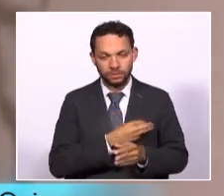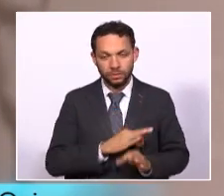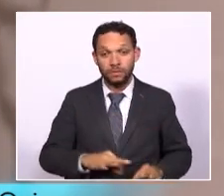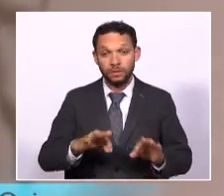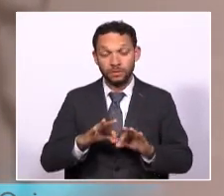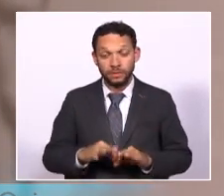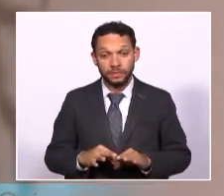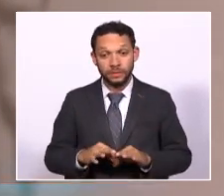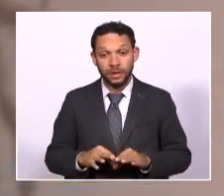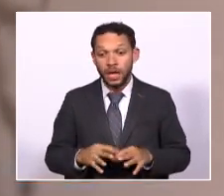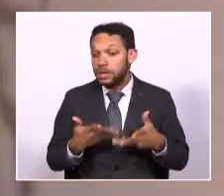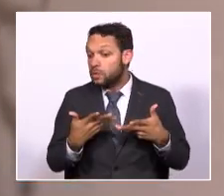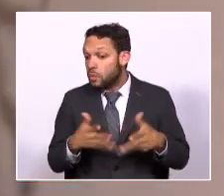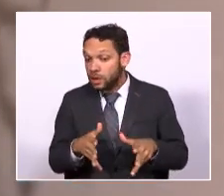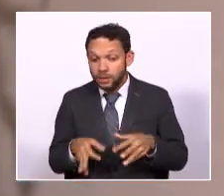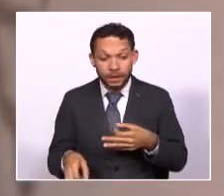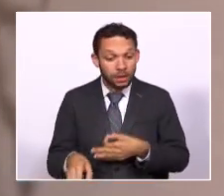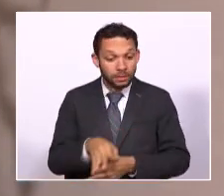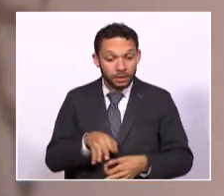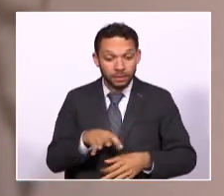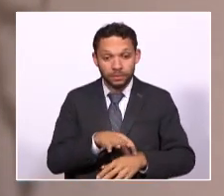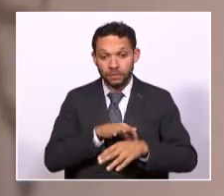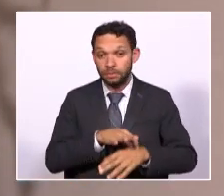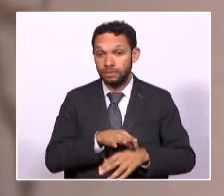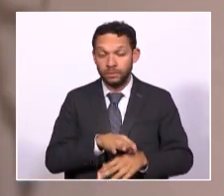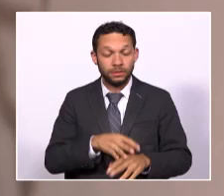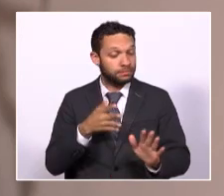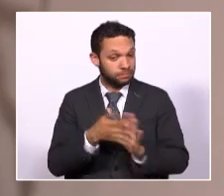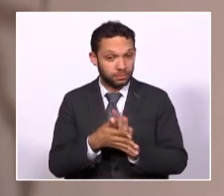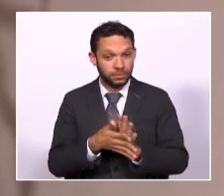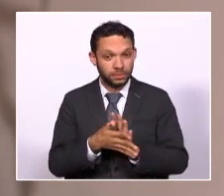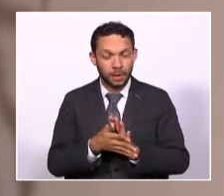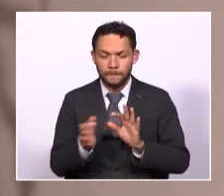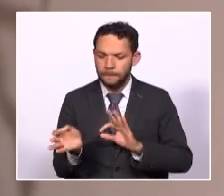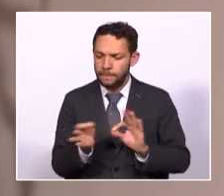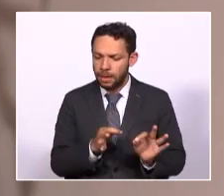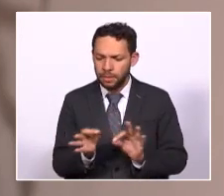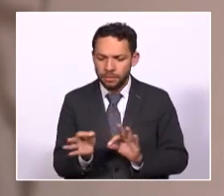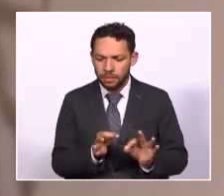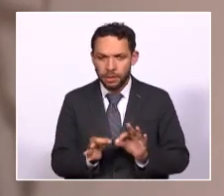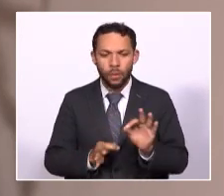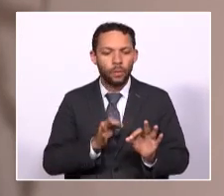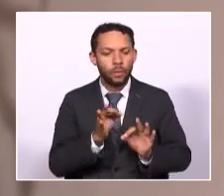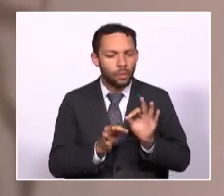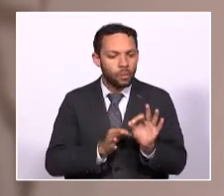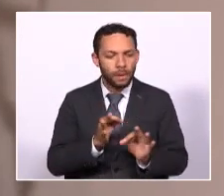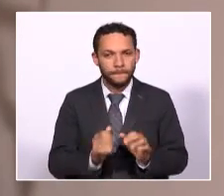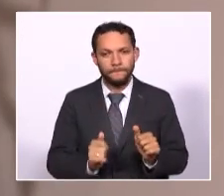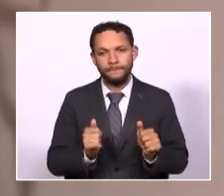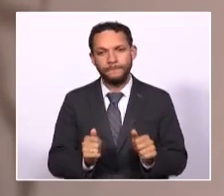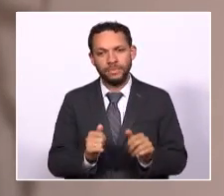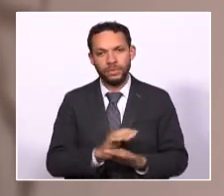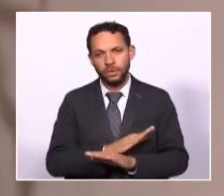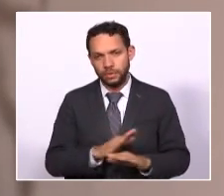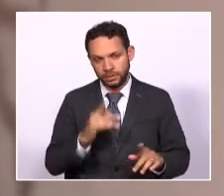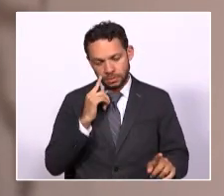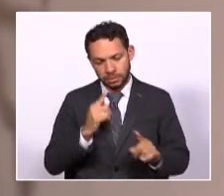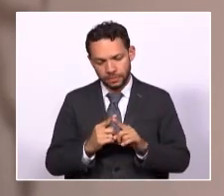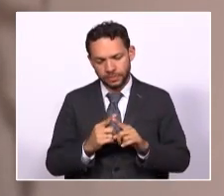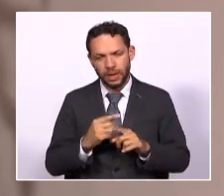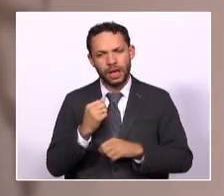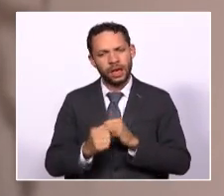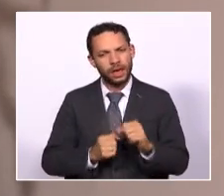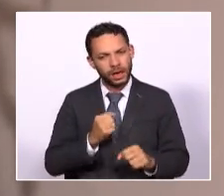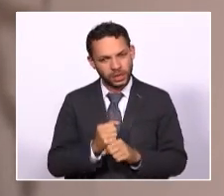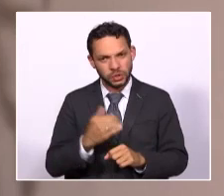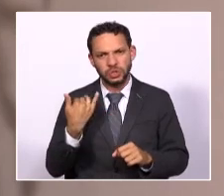programa nosotros no pretendemos reemplazar una consulta médica. La finalidad de Conexión Vital, después de muchos años de